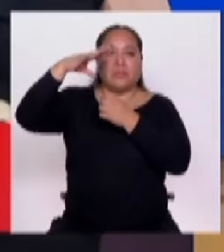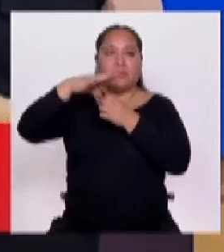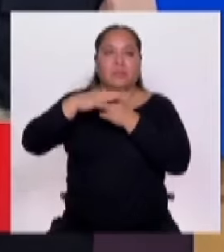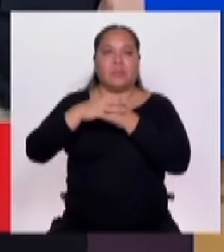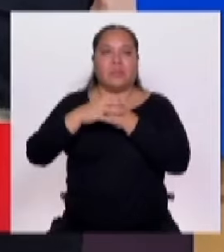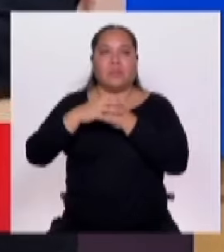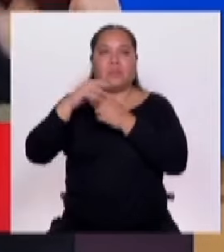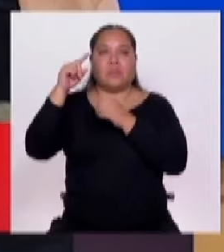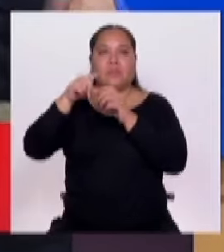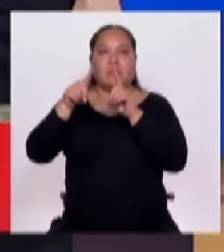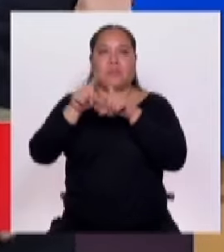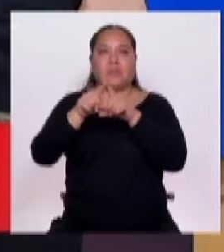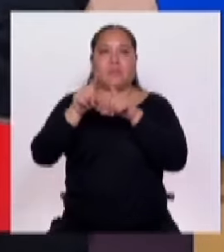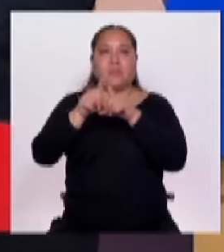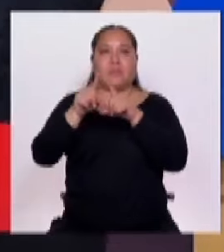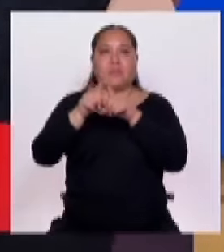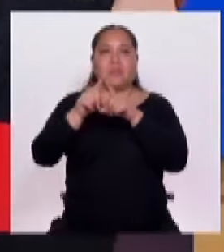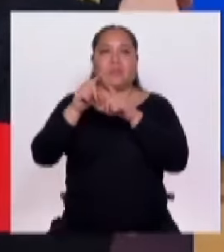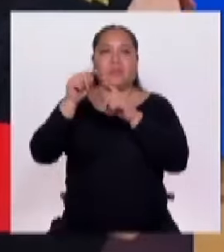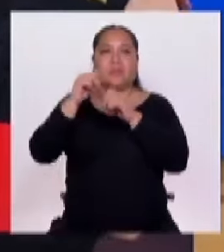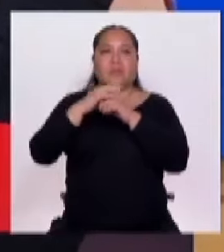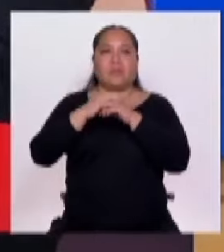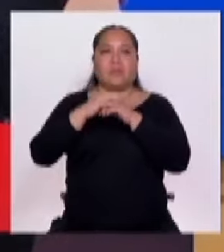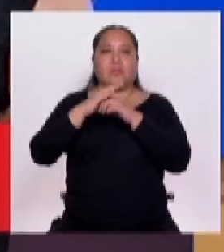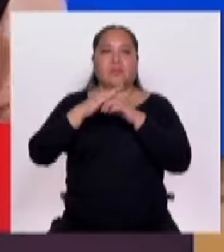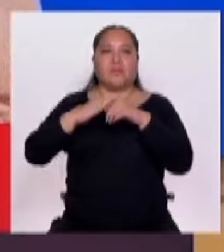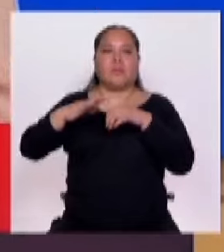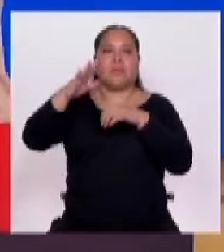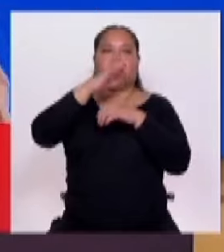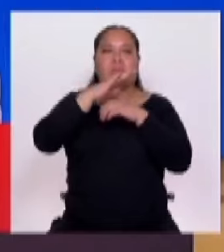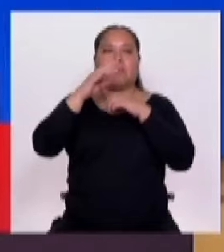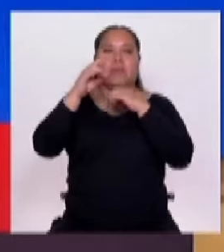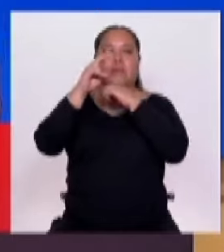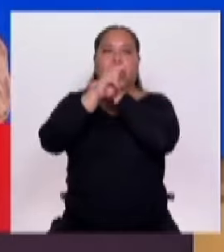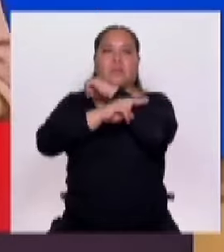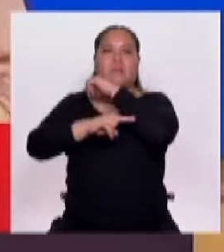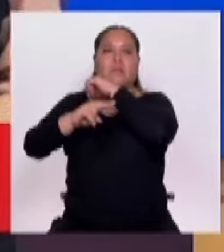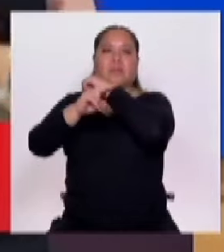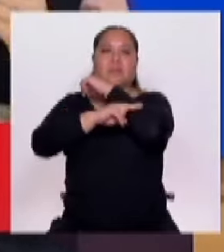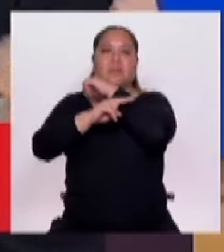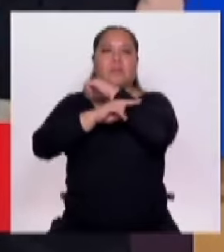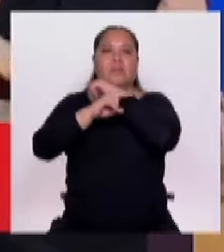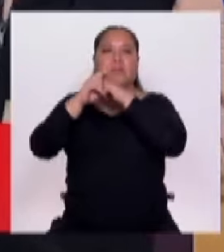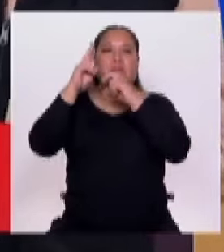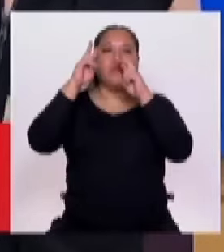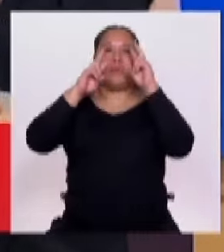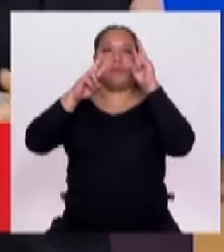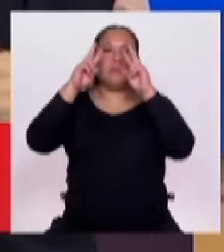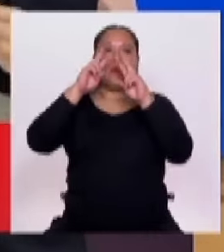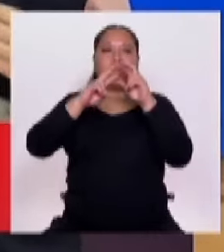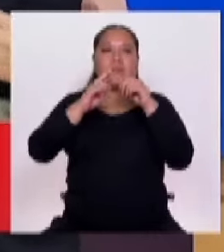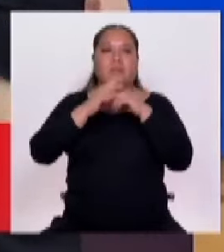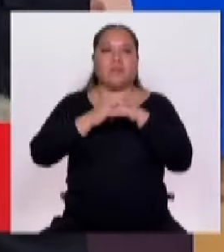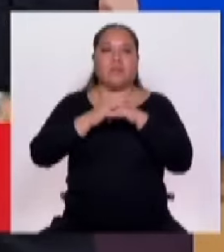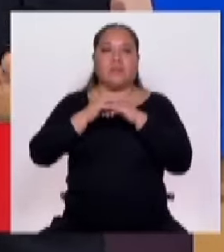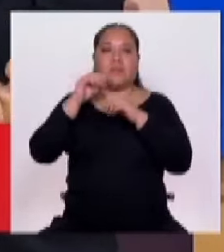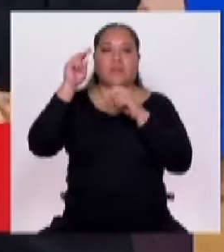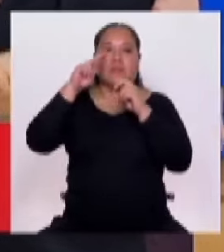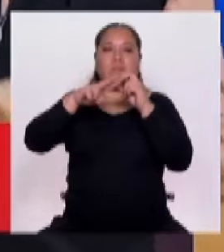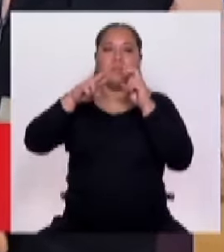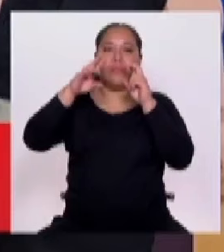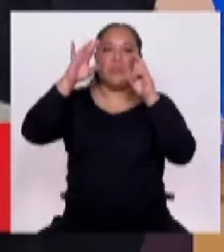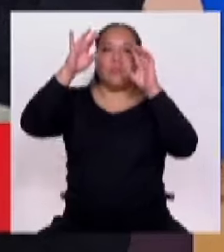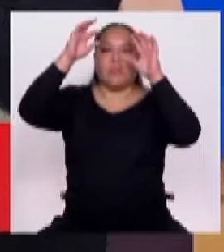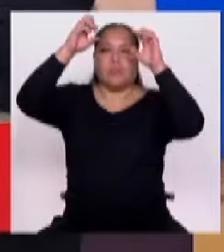Asimismo vamos a pasar a ver las condiciones a nivel nacional que como podemos apreciar También en esta imagen de satélite estamos presentando todavía precipitaciones